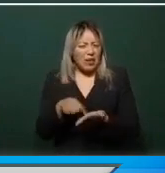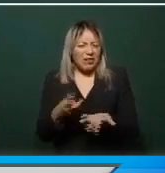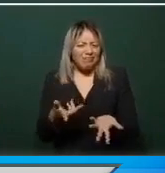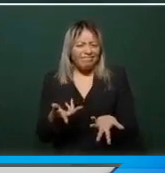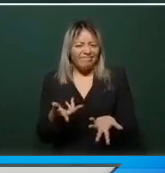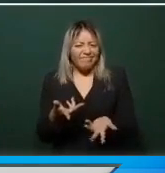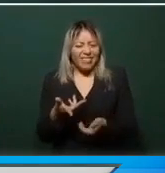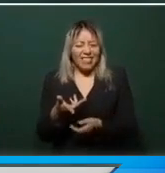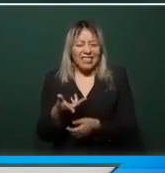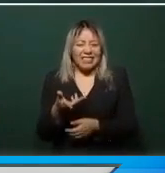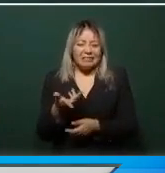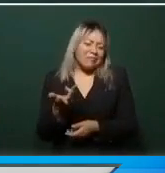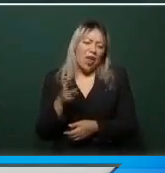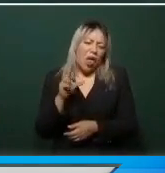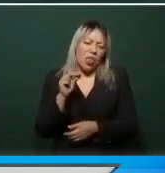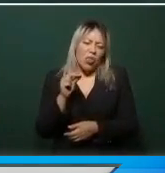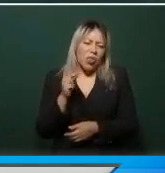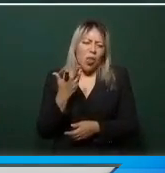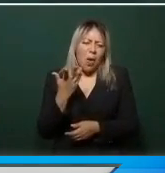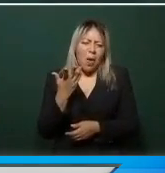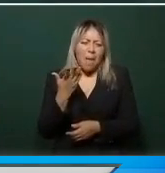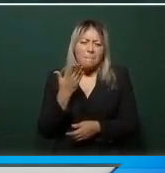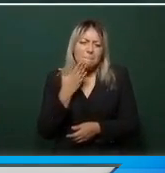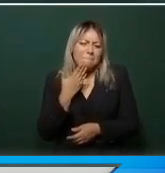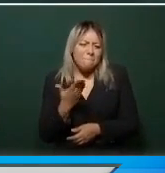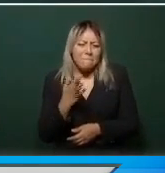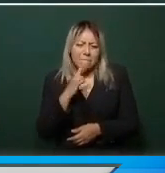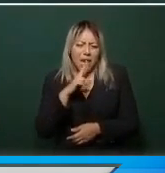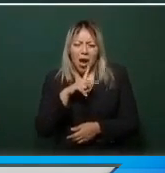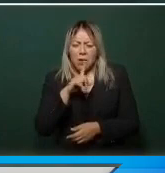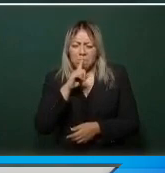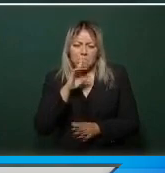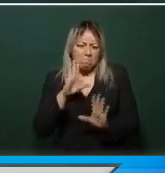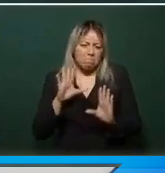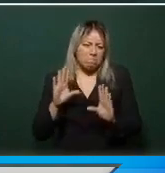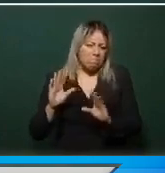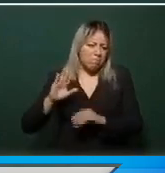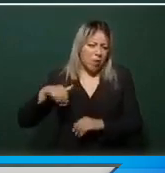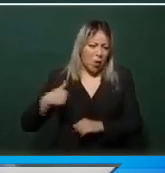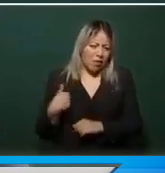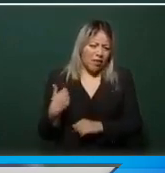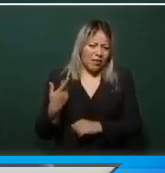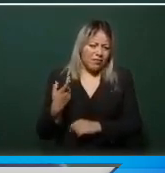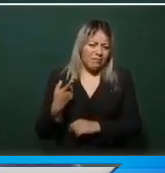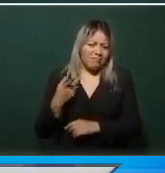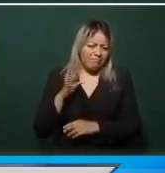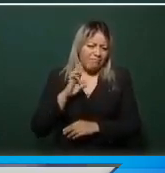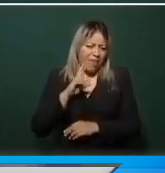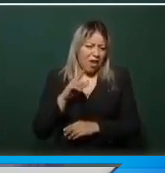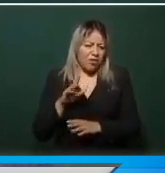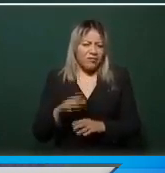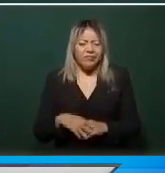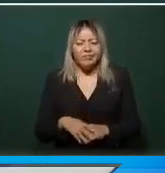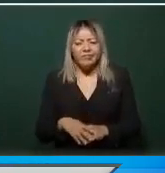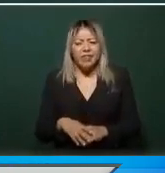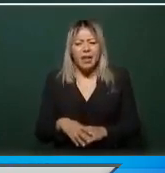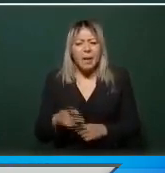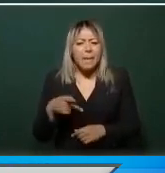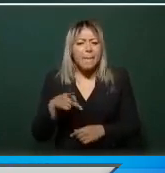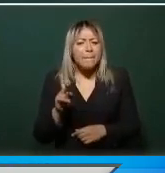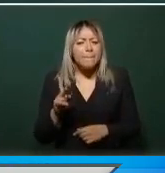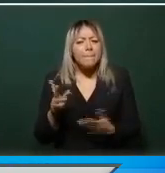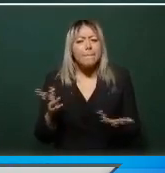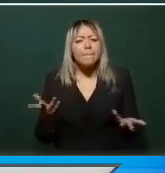estable, la economía también. No hay inflación, se están creando empleos y están llegando inversiones a México. Hay una problemática a nivel mundial